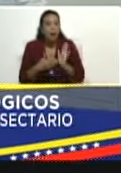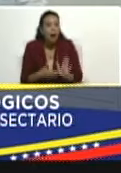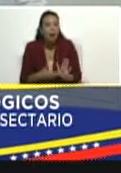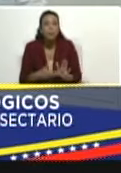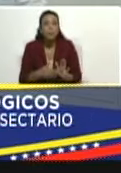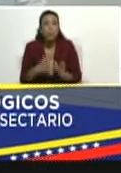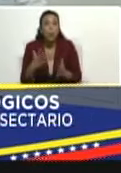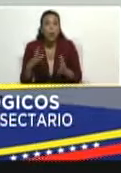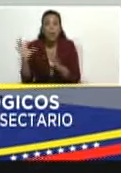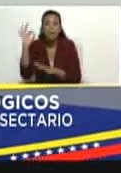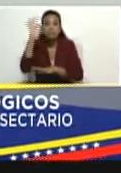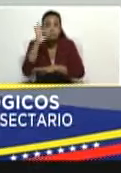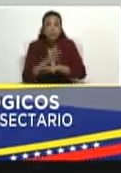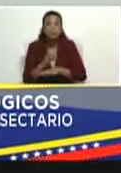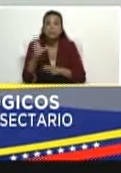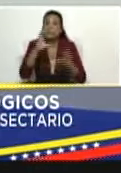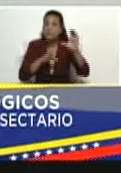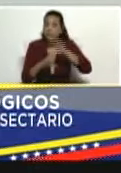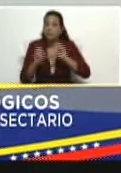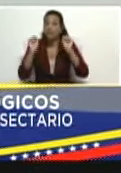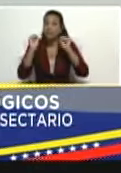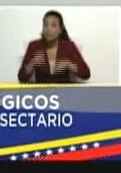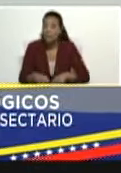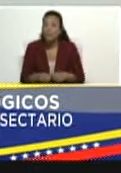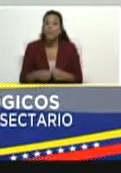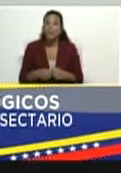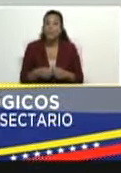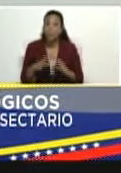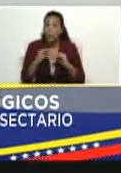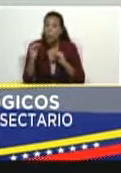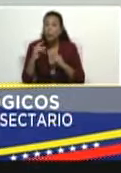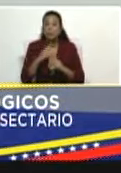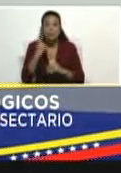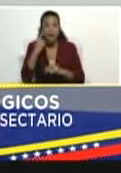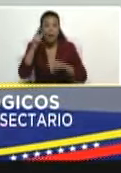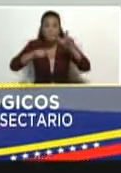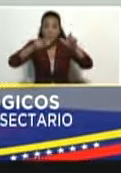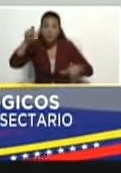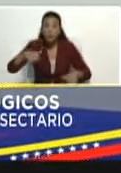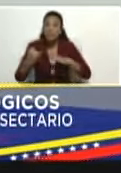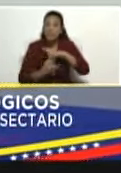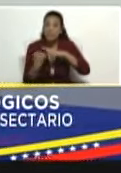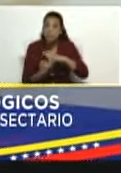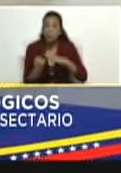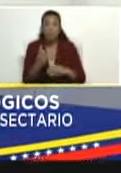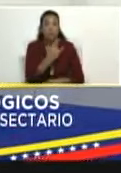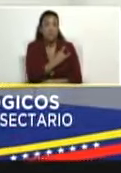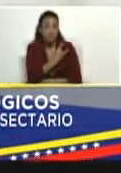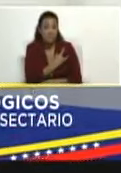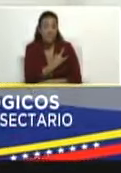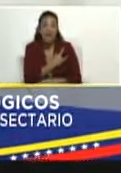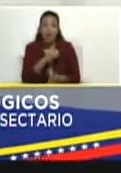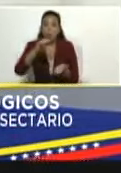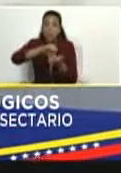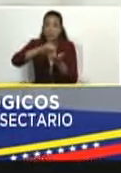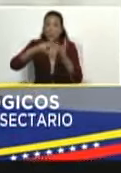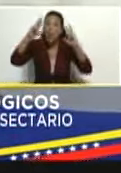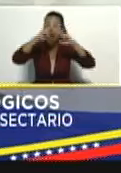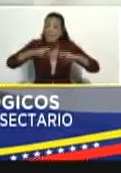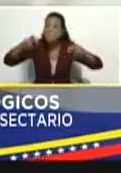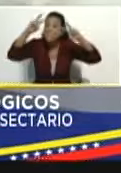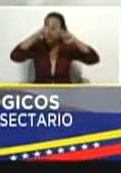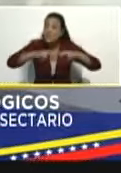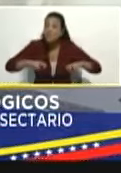cuente con toda la fuerza científica del país, cuente con toda la fuerza de las instituciones, las universidades y los centros, y